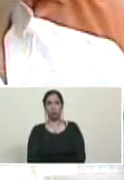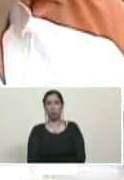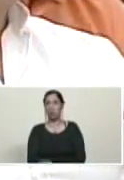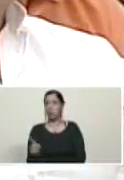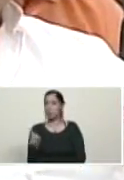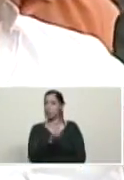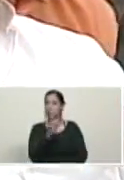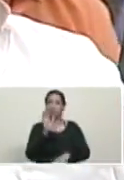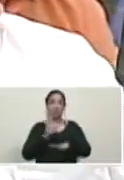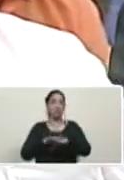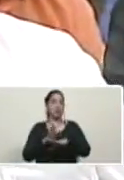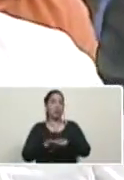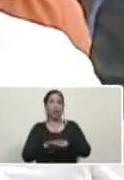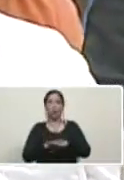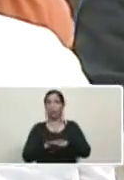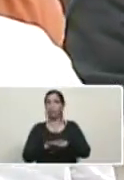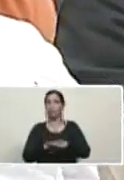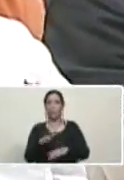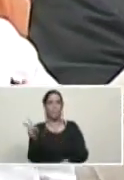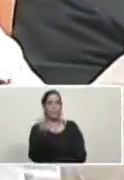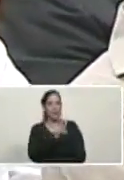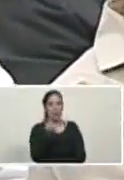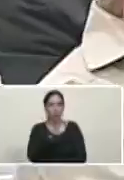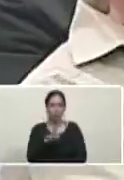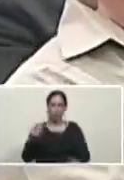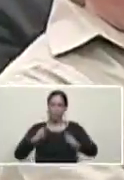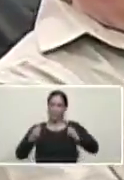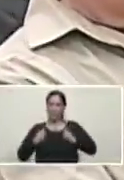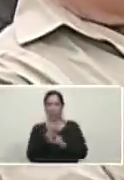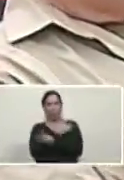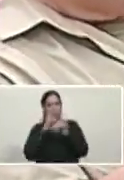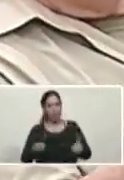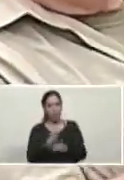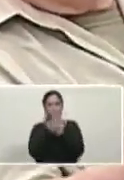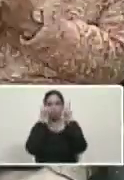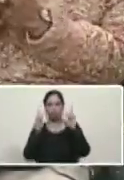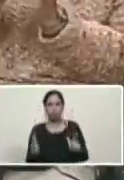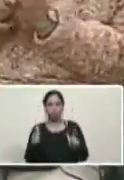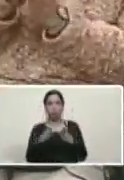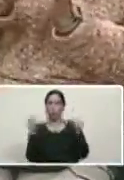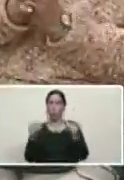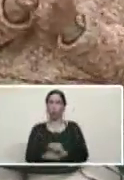va a suceder. Y Venezuela va a seguir viviendo su democracia, su libertad.